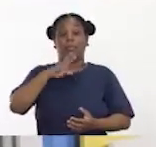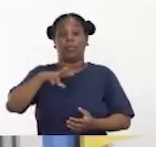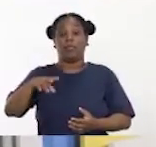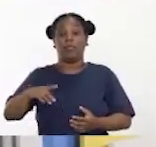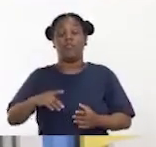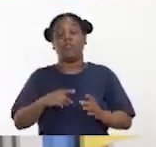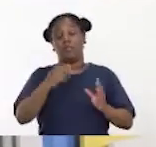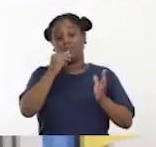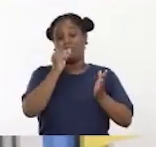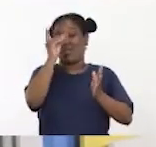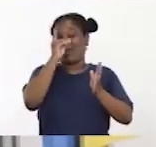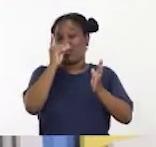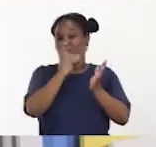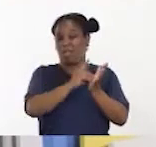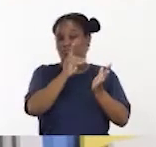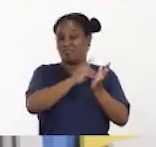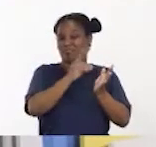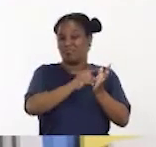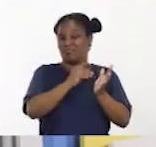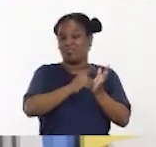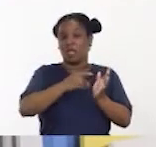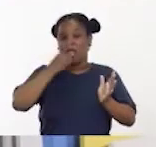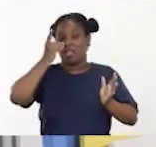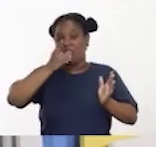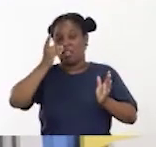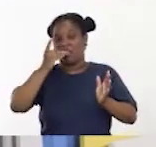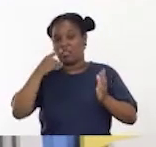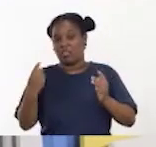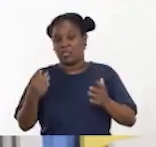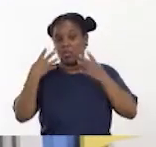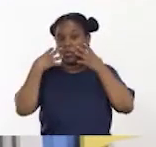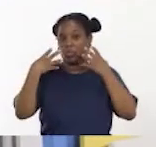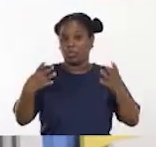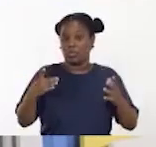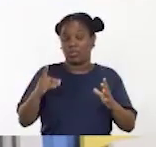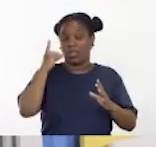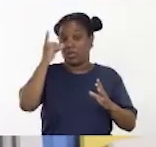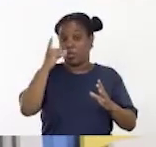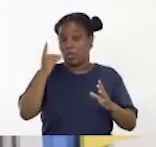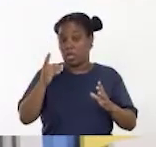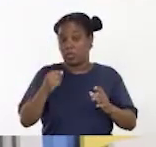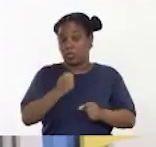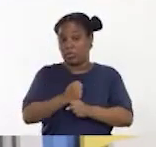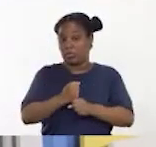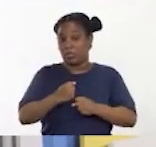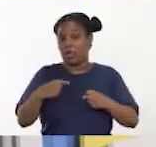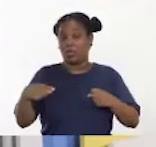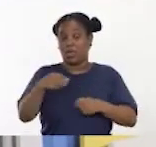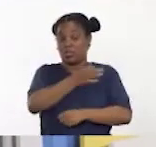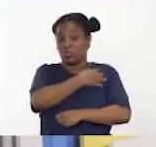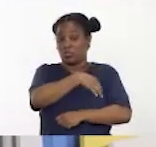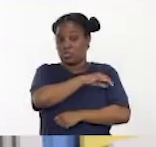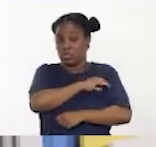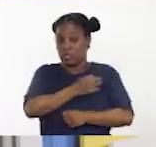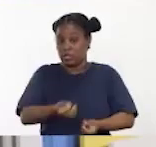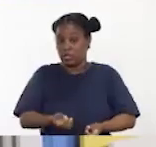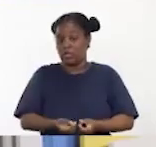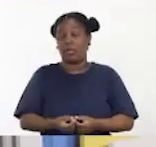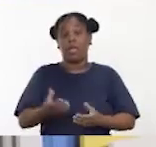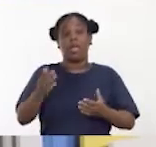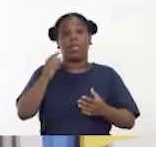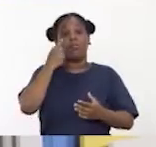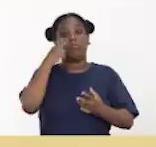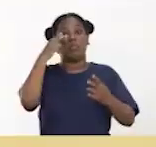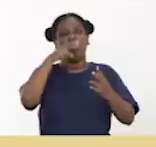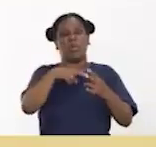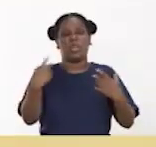deben haber tratado la estadística descriptiva, la importancia del trabajo con los datos para la sociedad, la población y muestra, el objeto